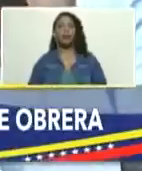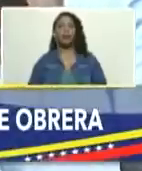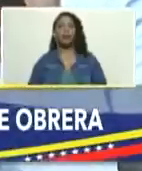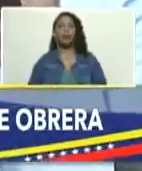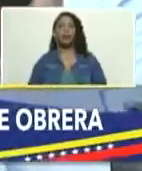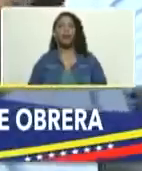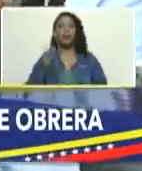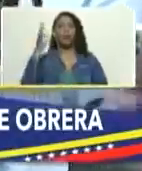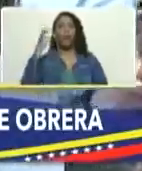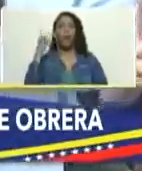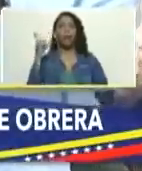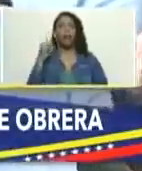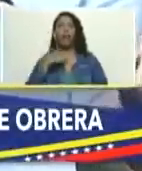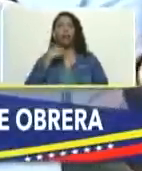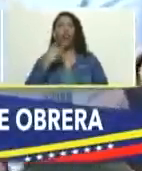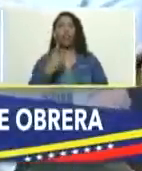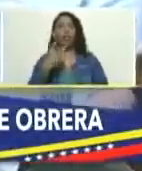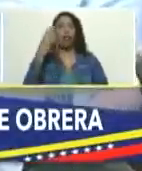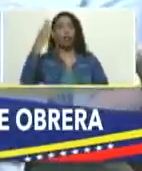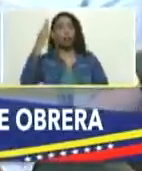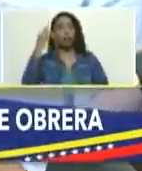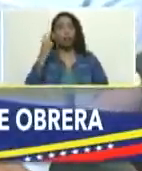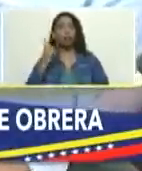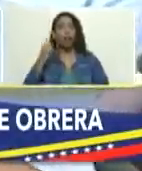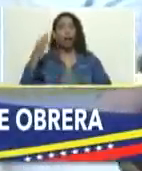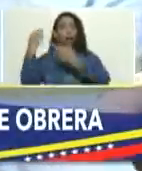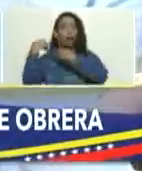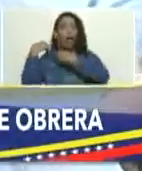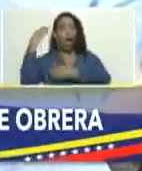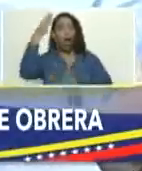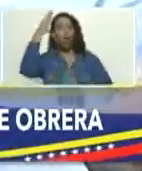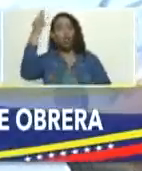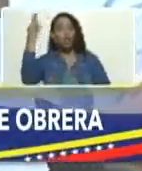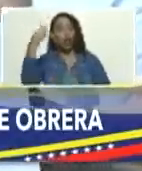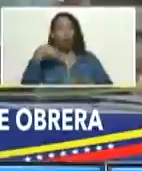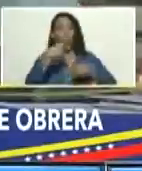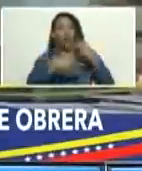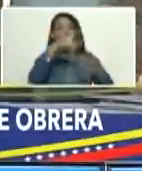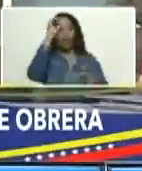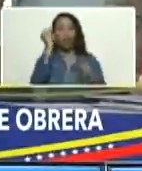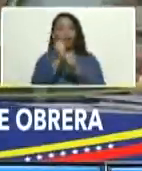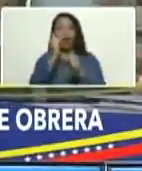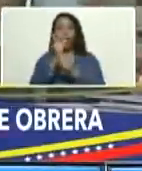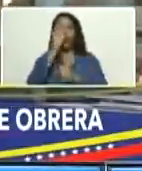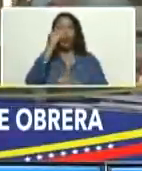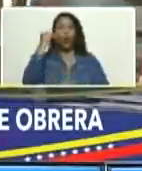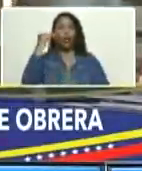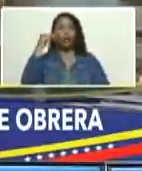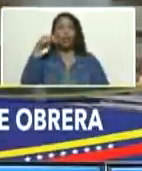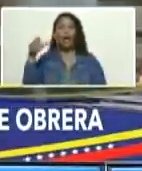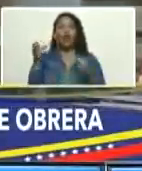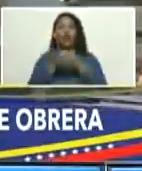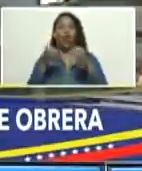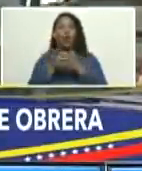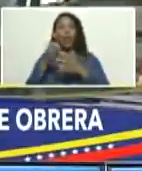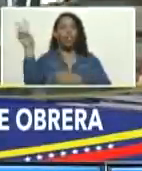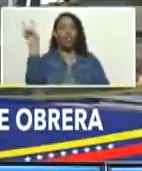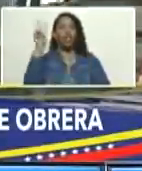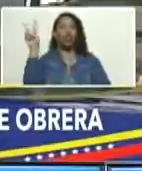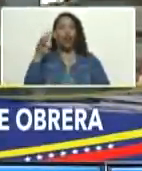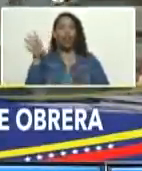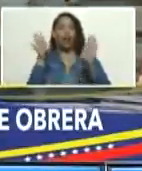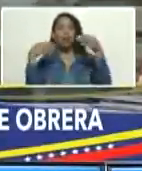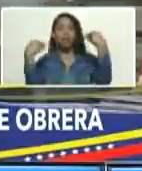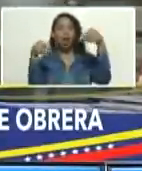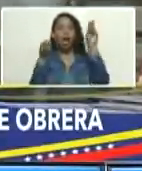Ángela es vocera del Consejo Productivo de las Trabajadoras y Trabajadores de la Corporación Venezolana del